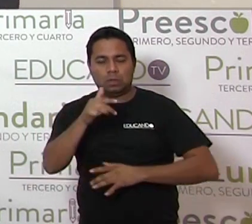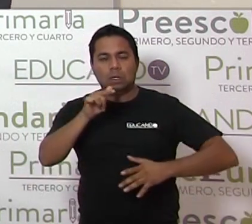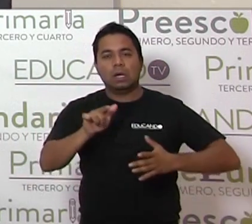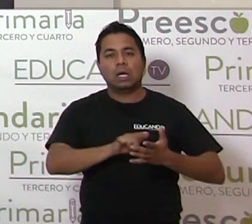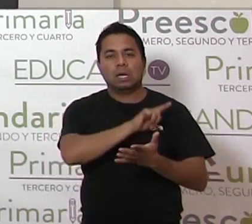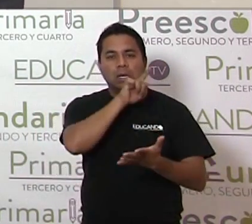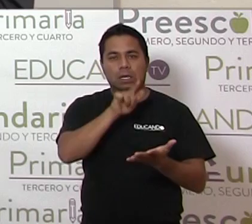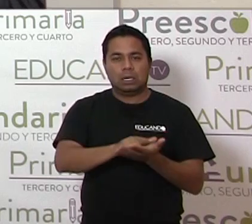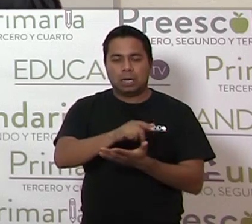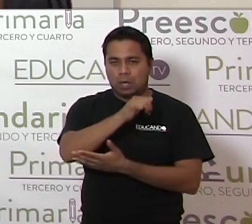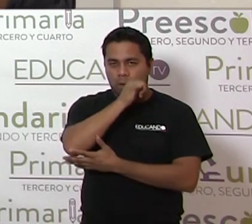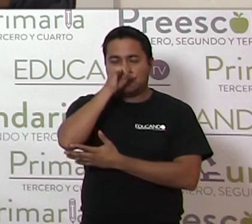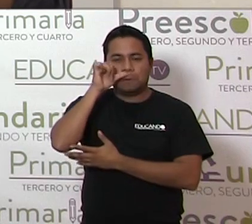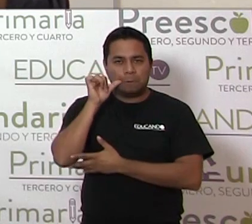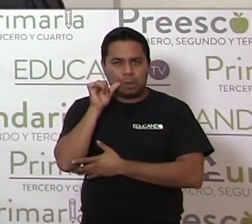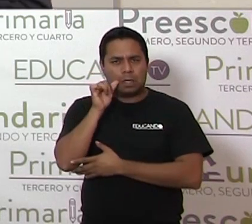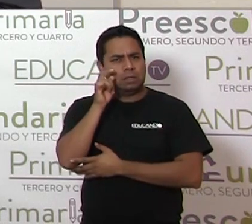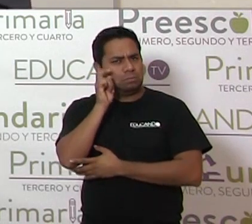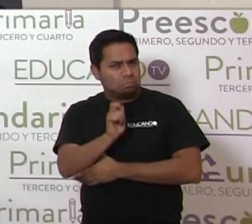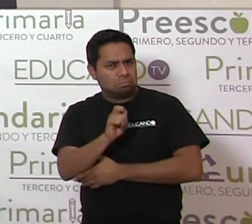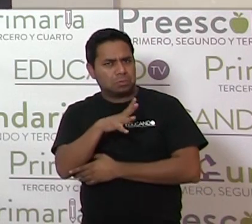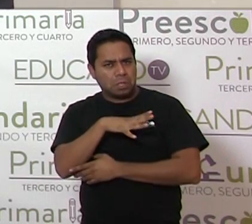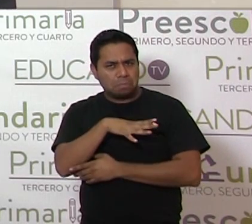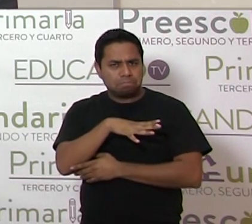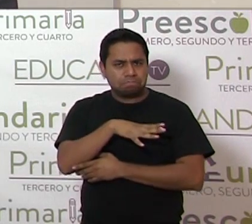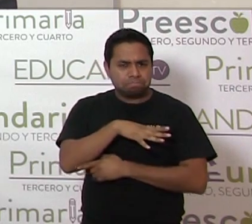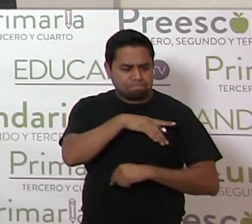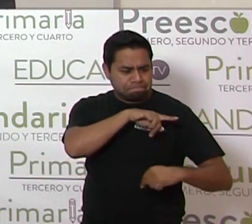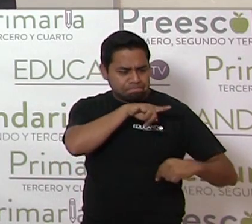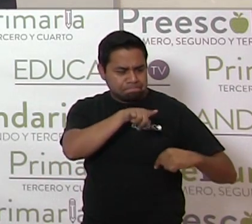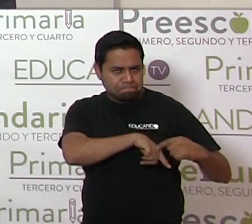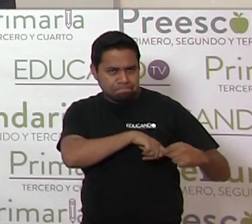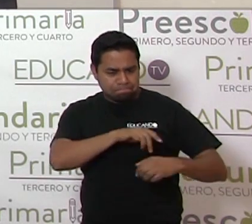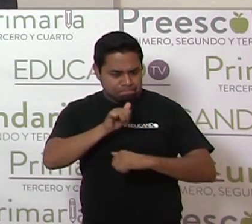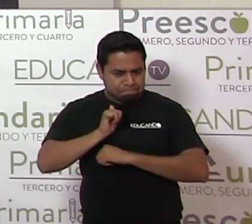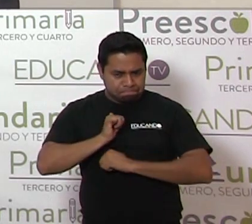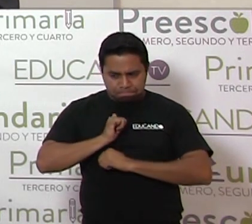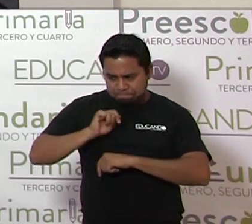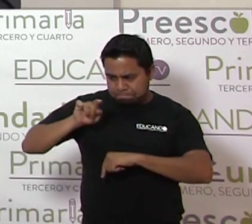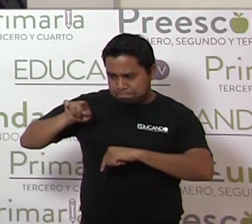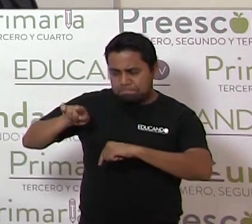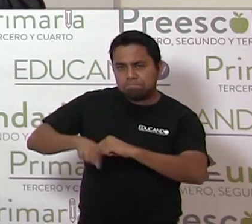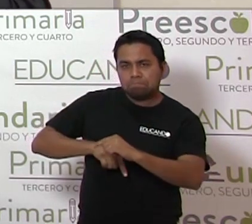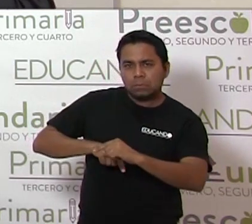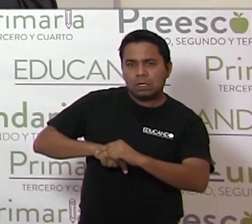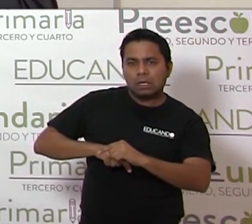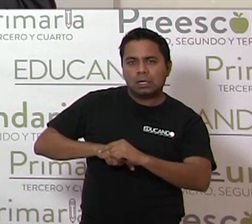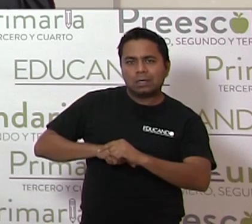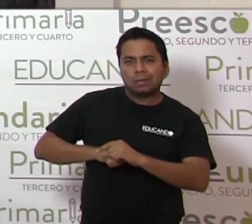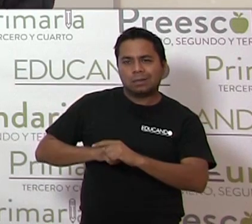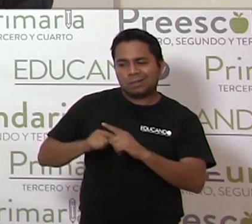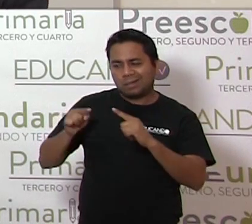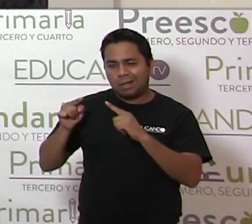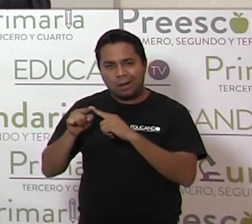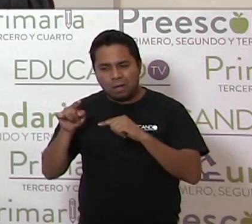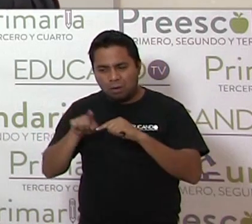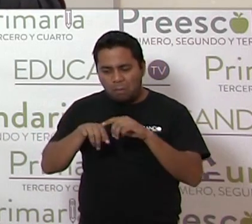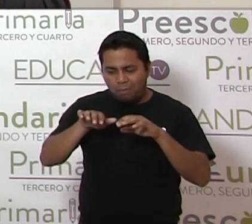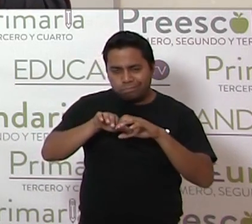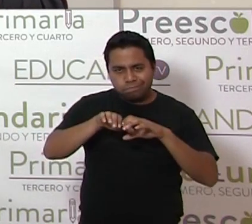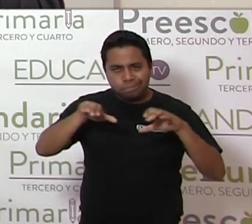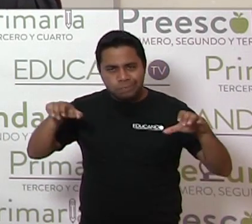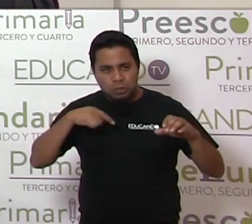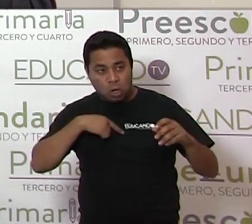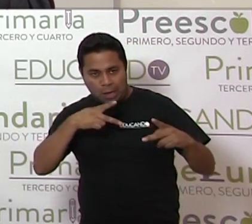1855, la Ley Juárez, que limitaba las facultades de la milicia y el clero. Voy a hacer un corte en